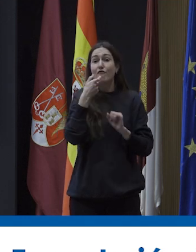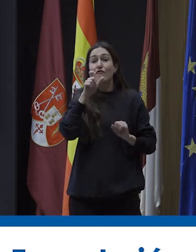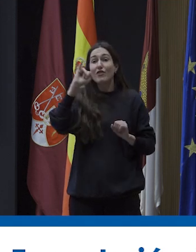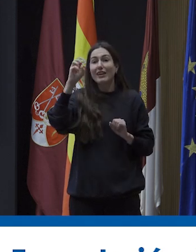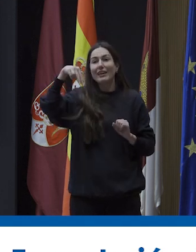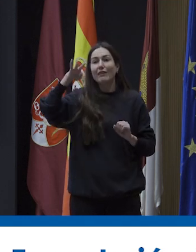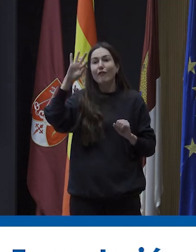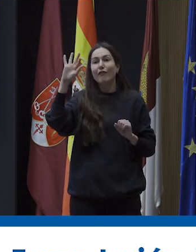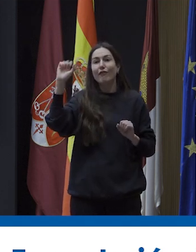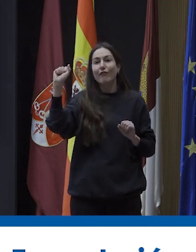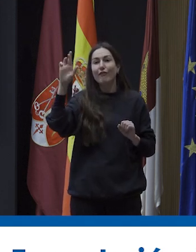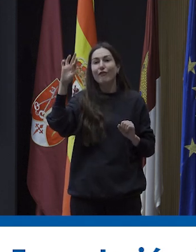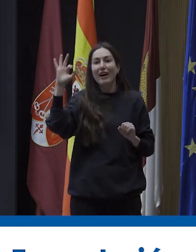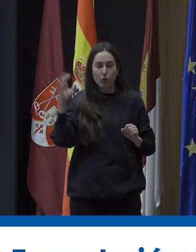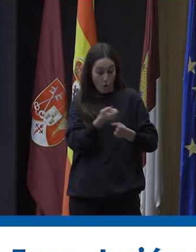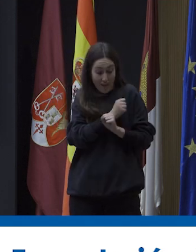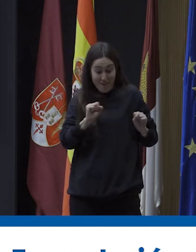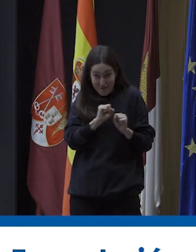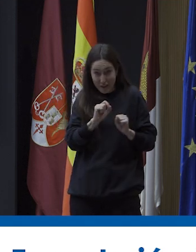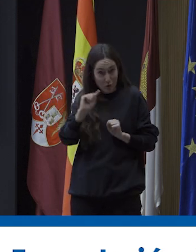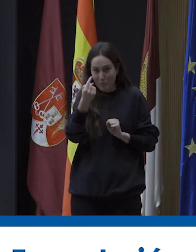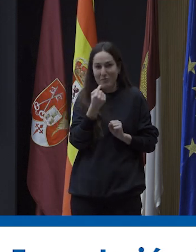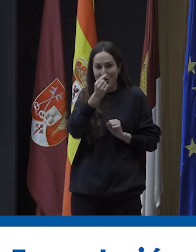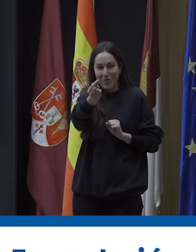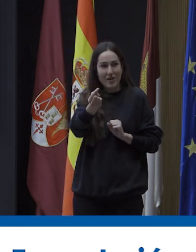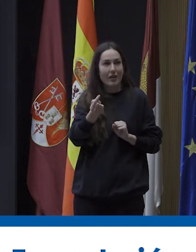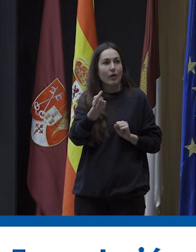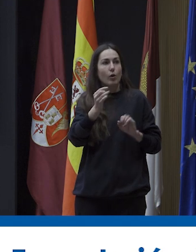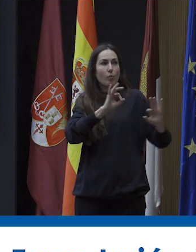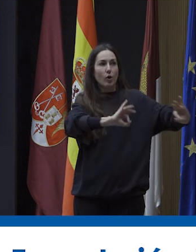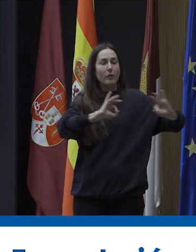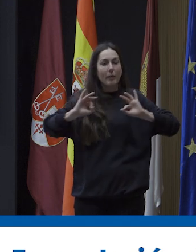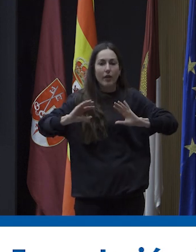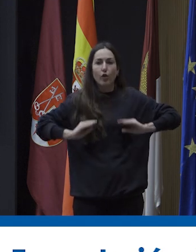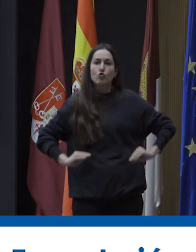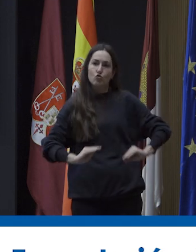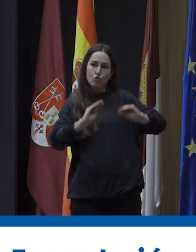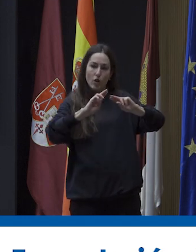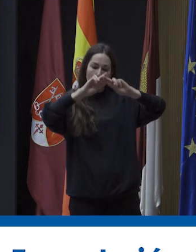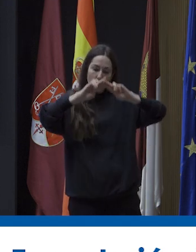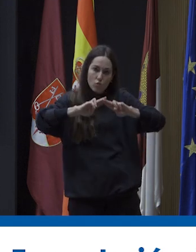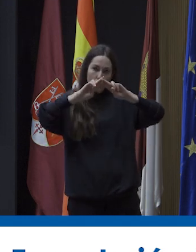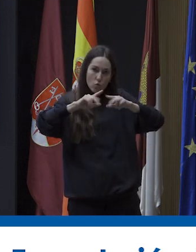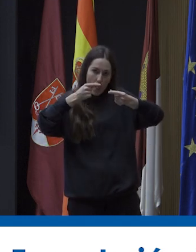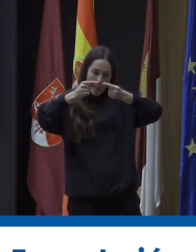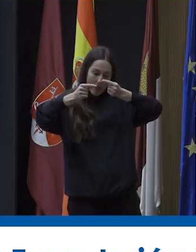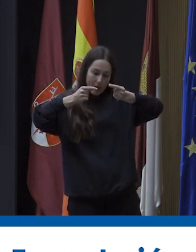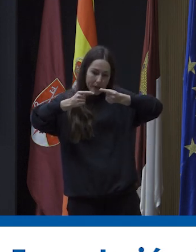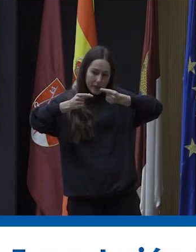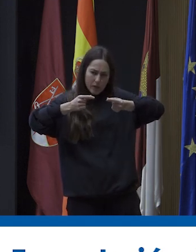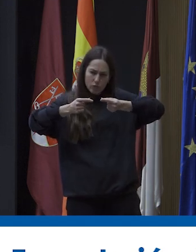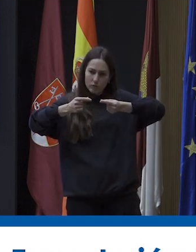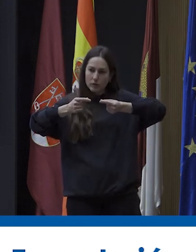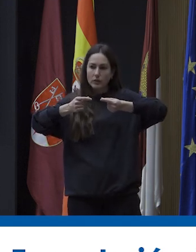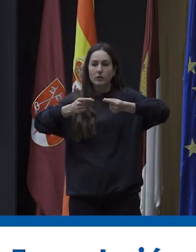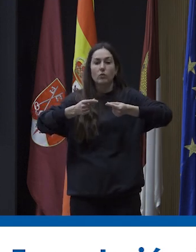él prácticamente con su preparación histológica hacía una descripción muy aproximada de qué es lo que está pasando en un infarto, en un